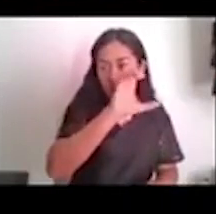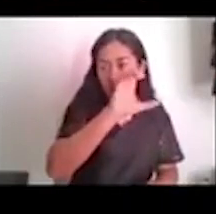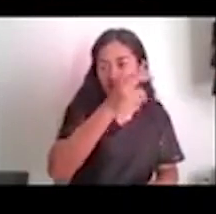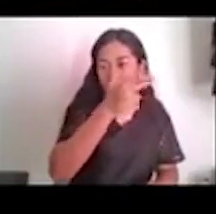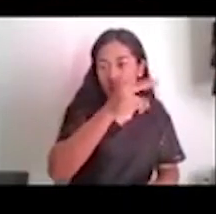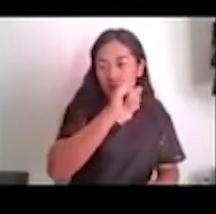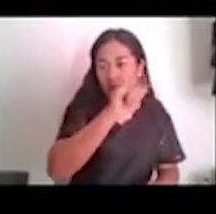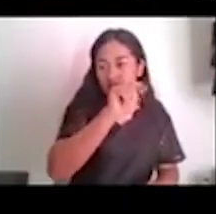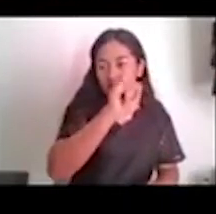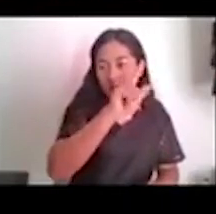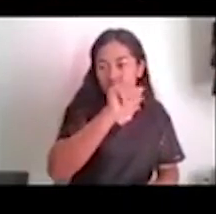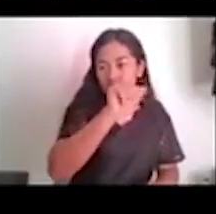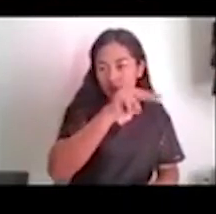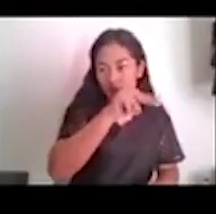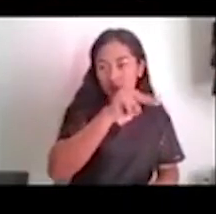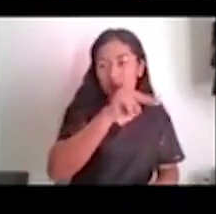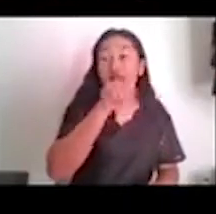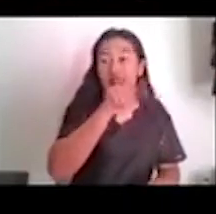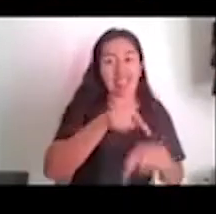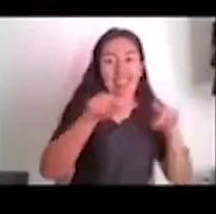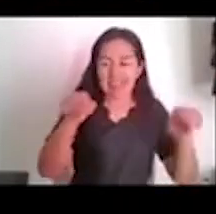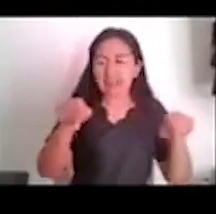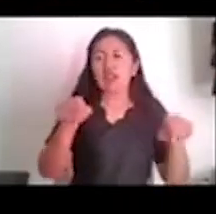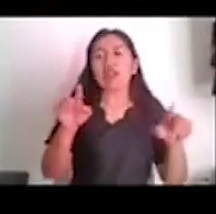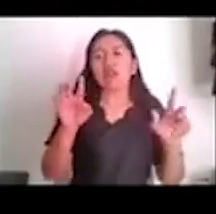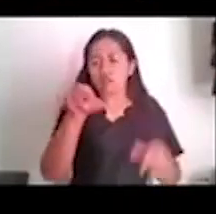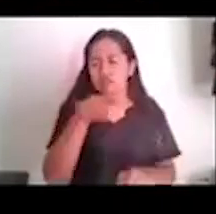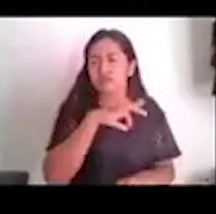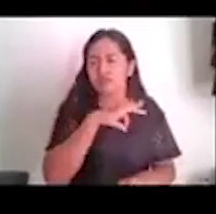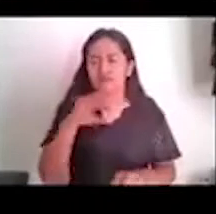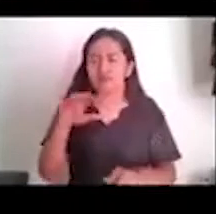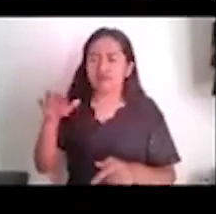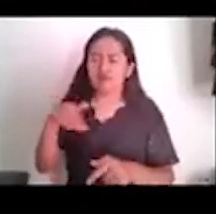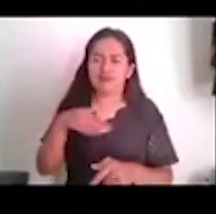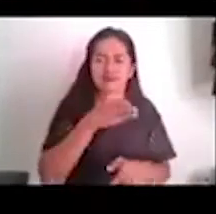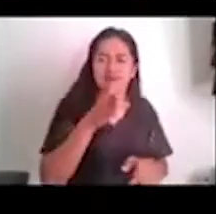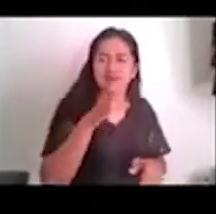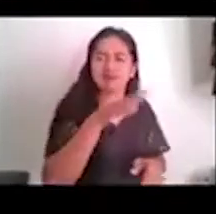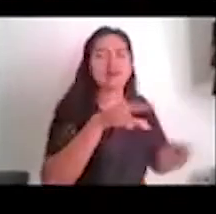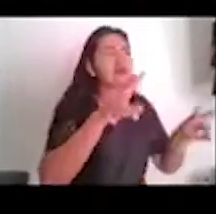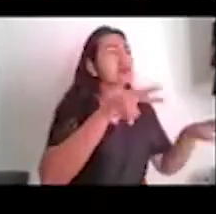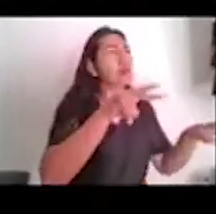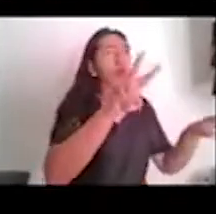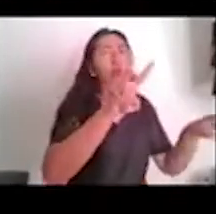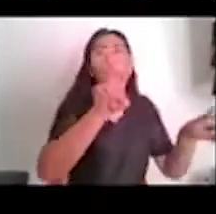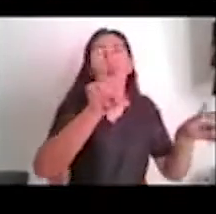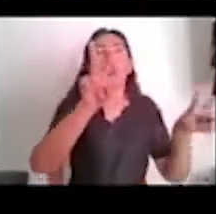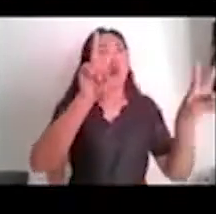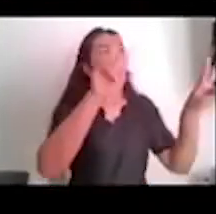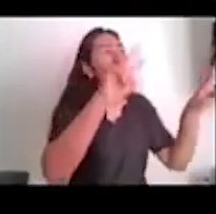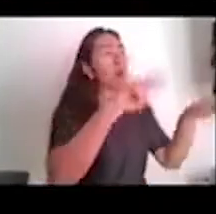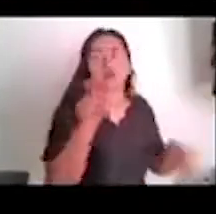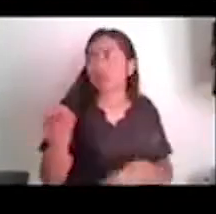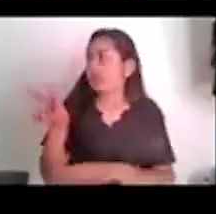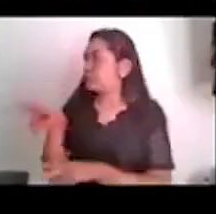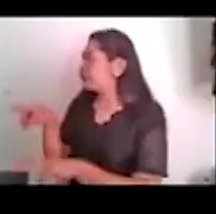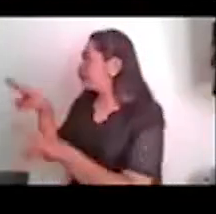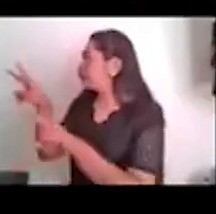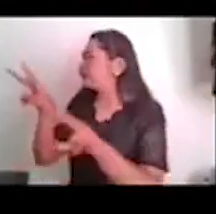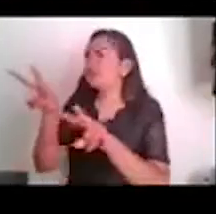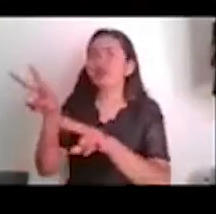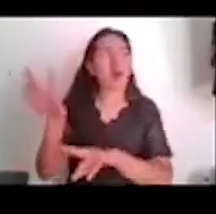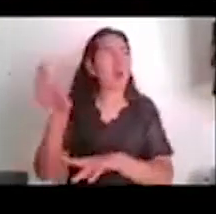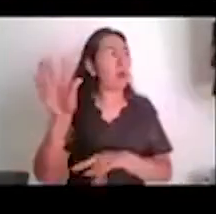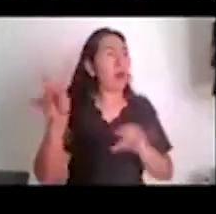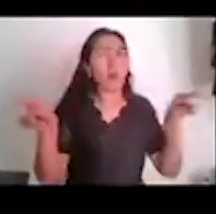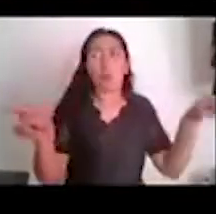Como están al aire libre, es muy fácil poder recorrerlos, los dos templos mayores, y ver las semejanzas. Son hermanos gemelos, por lo tanto, los